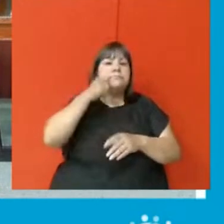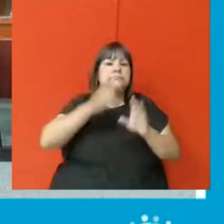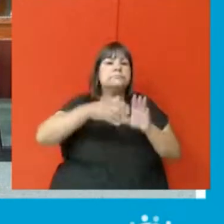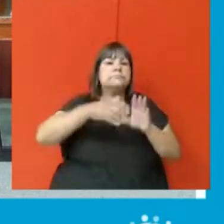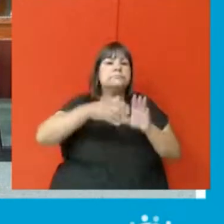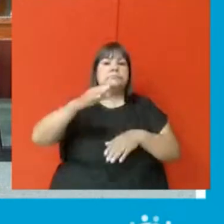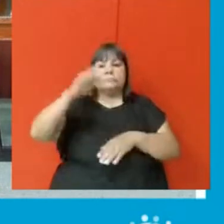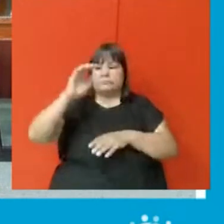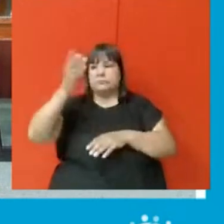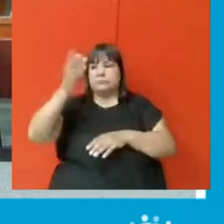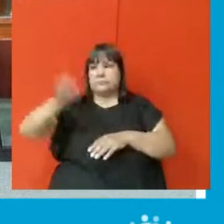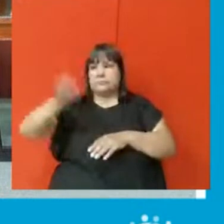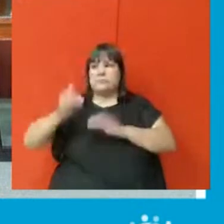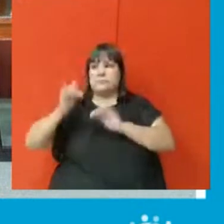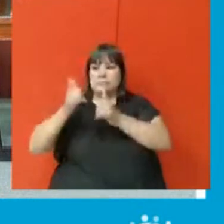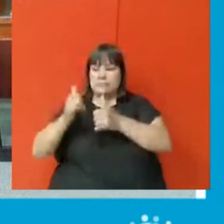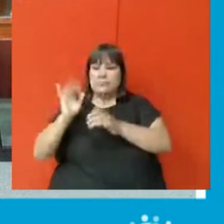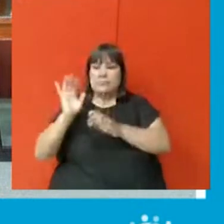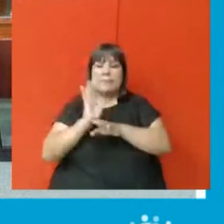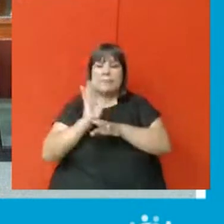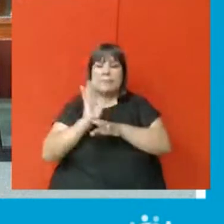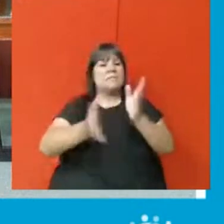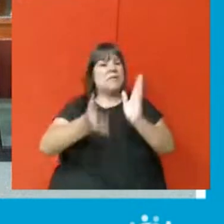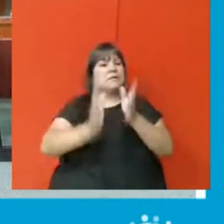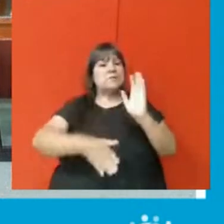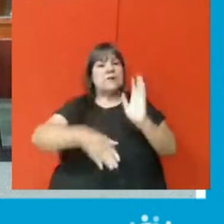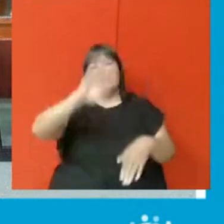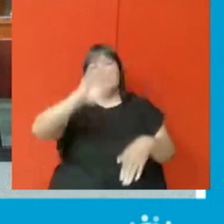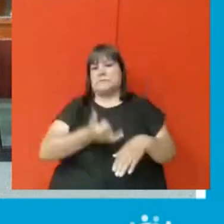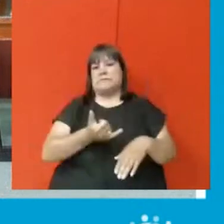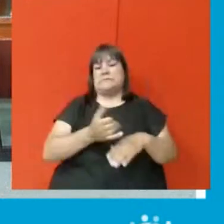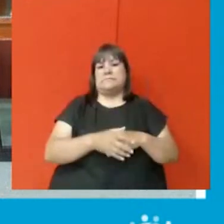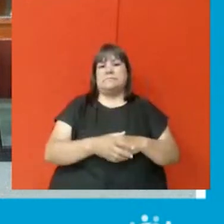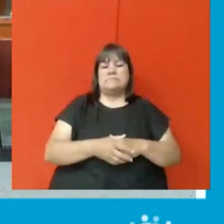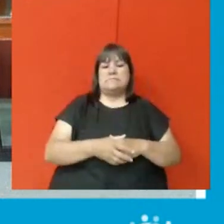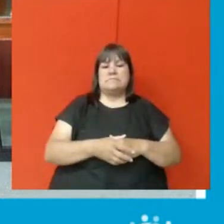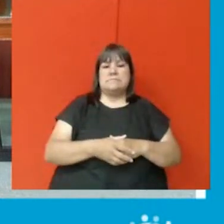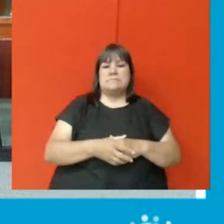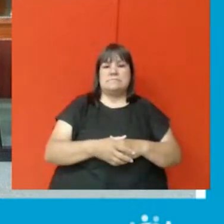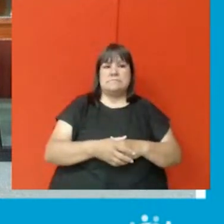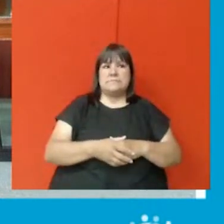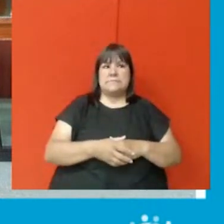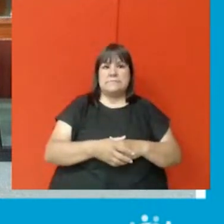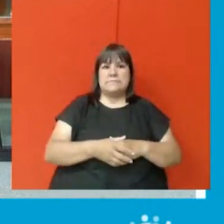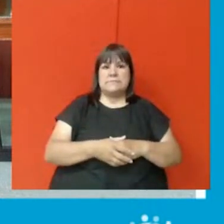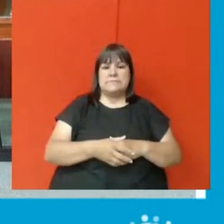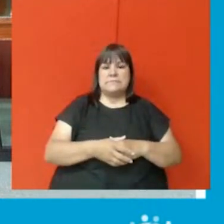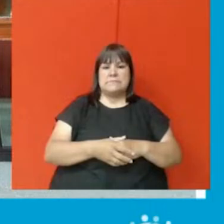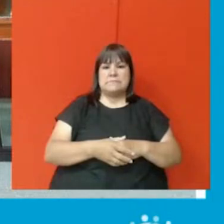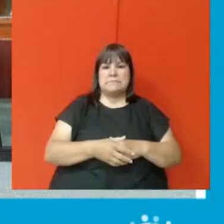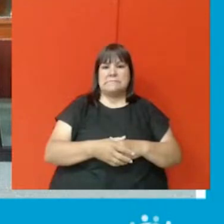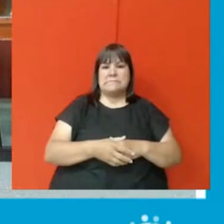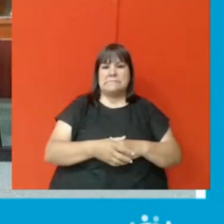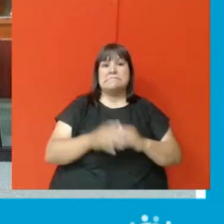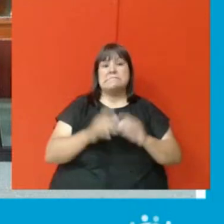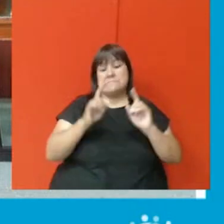menos agresivo hacia las personas mayores. Y por supuesto, uno de los